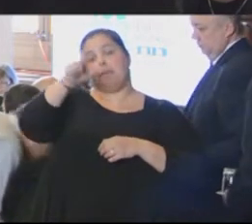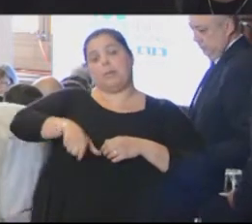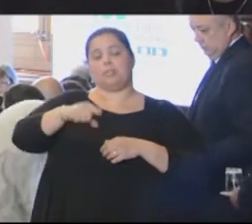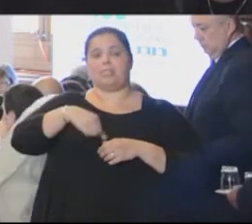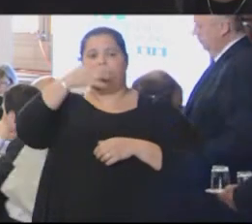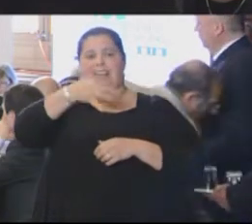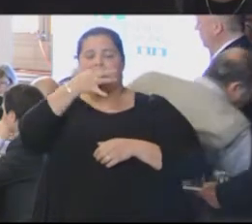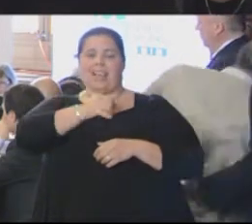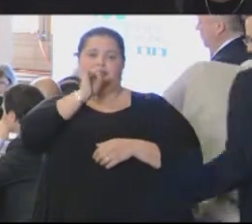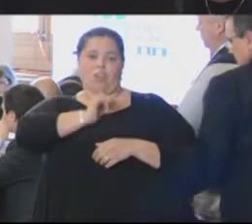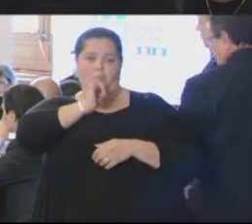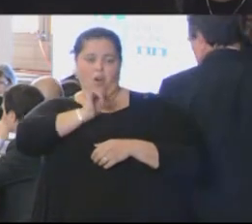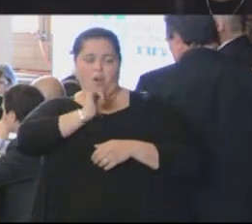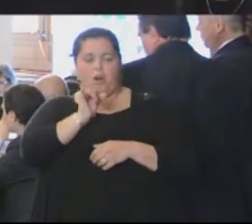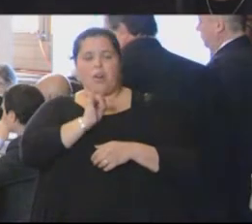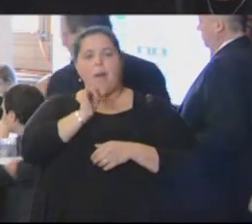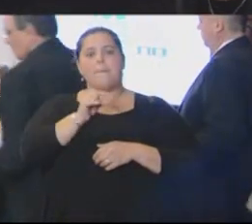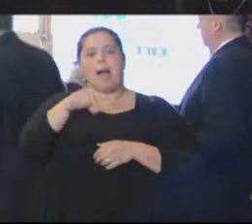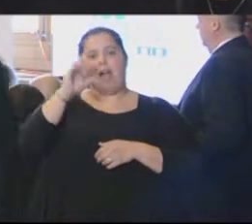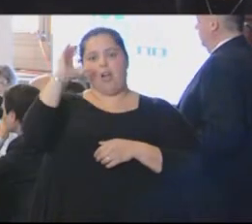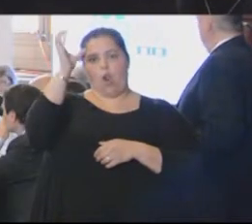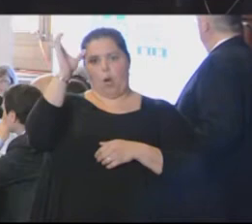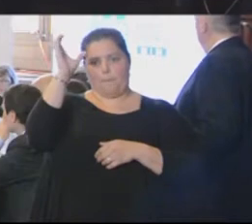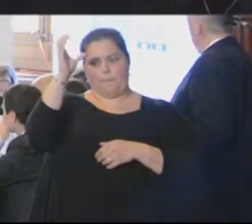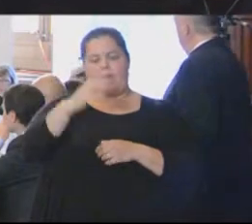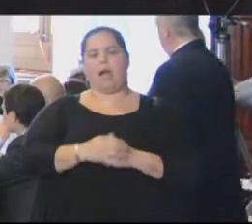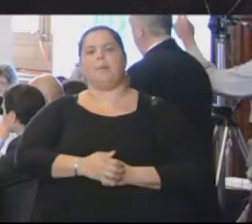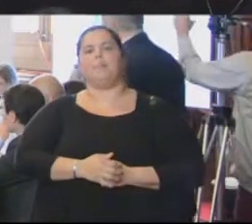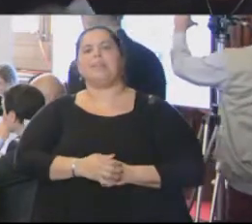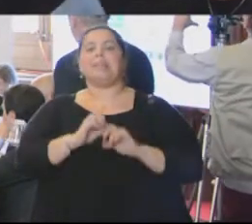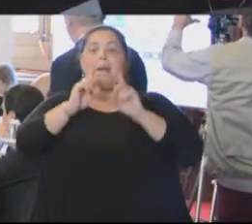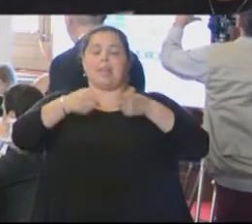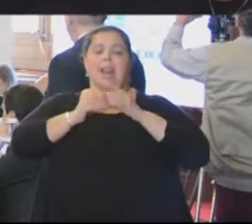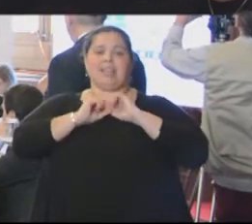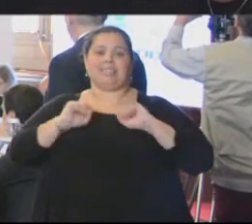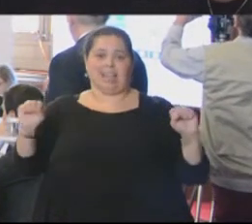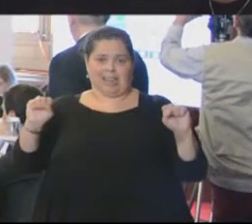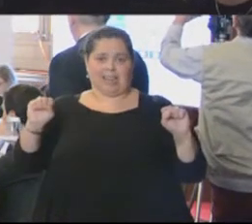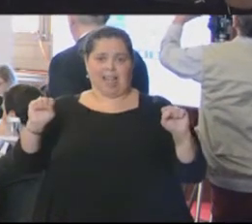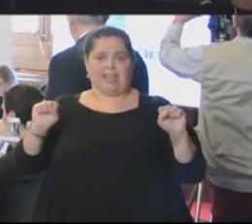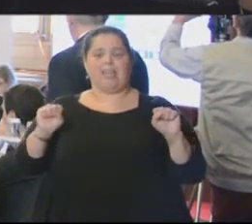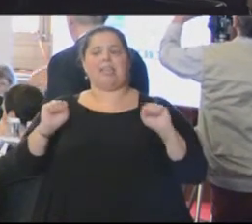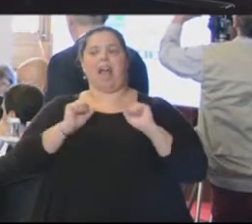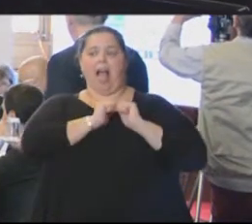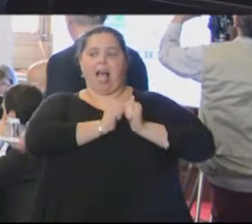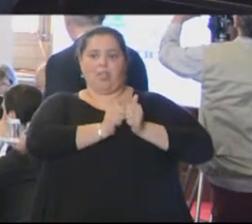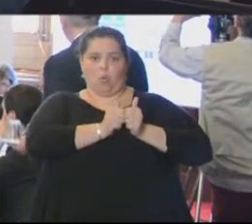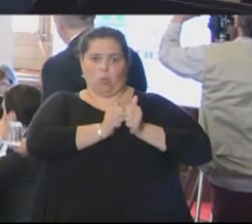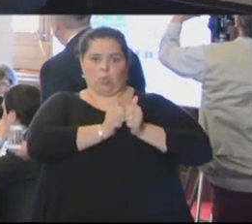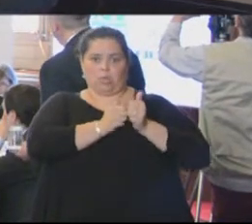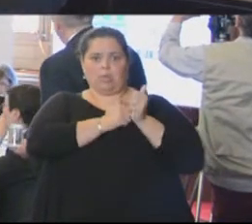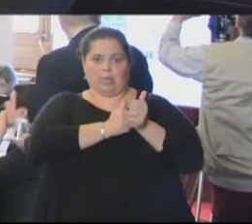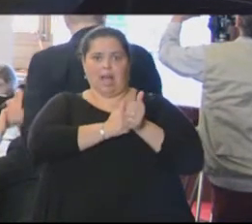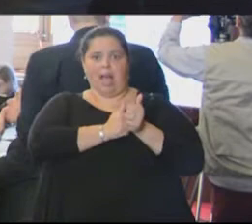relator para Colombia, y a la Secretaría Adjunta Elizabeth